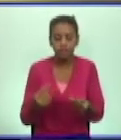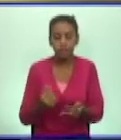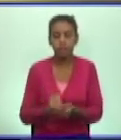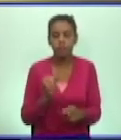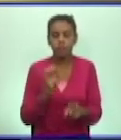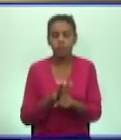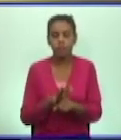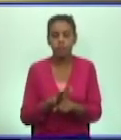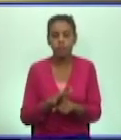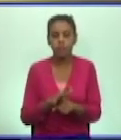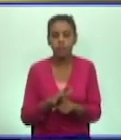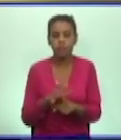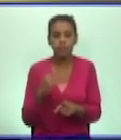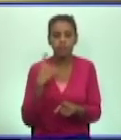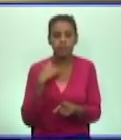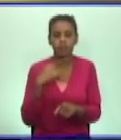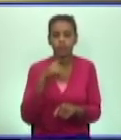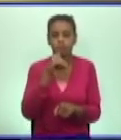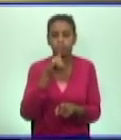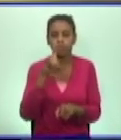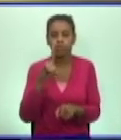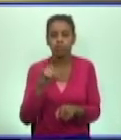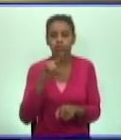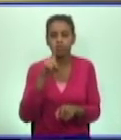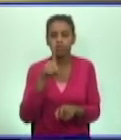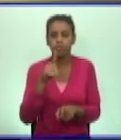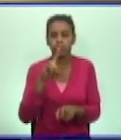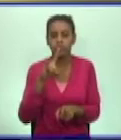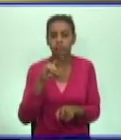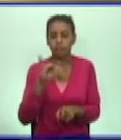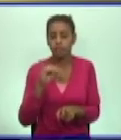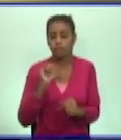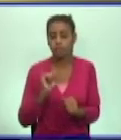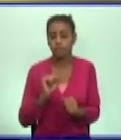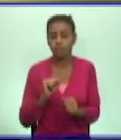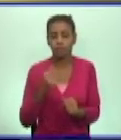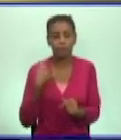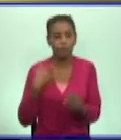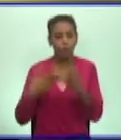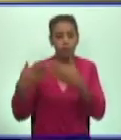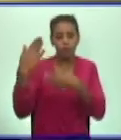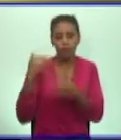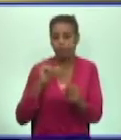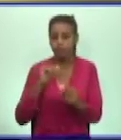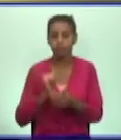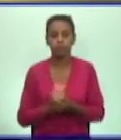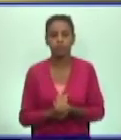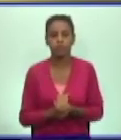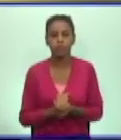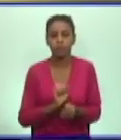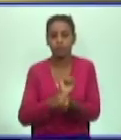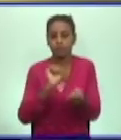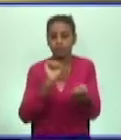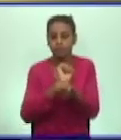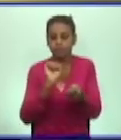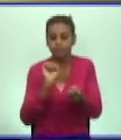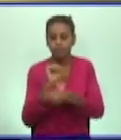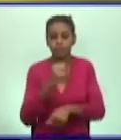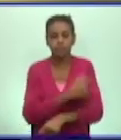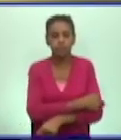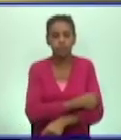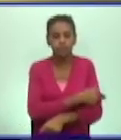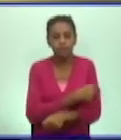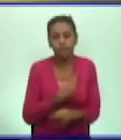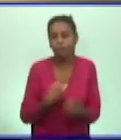de 1917 y quizá un poco antes, para ir un poco liberándose estos países de aquellos territorios o aquellas potencias que les